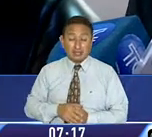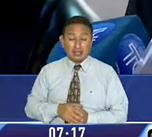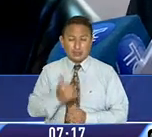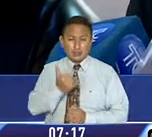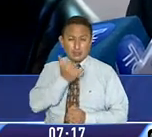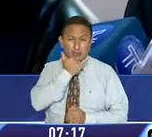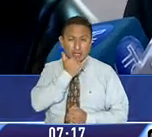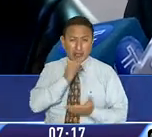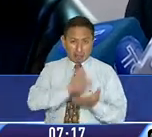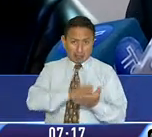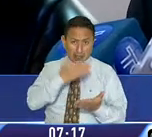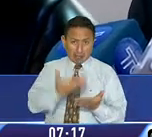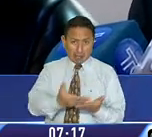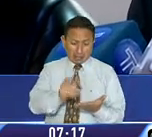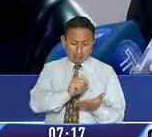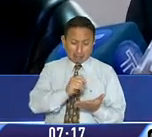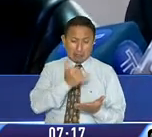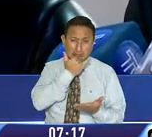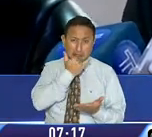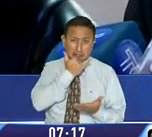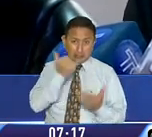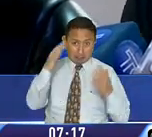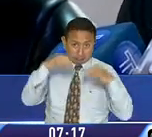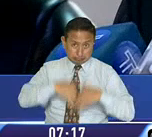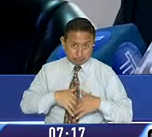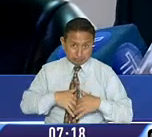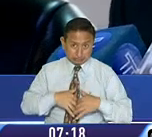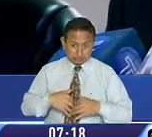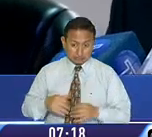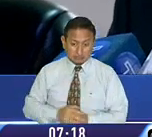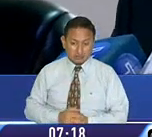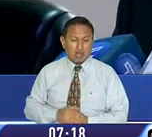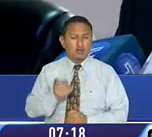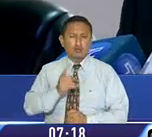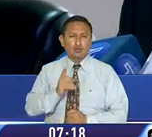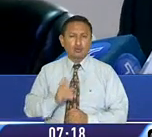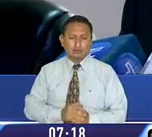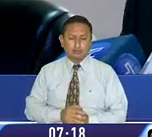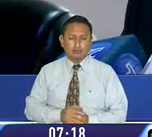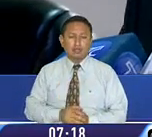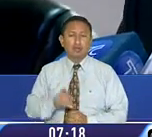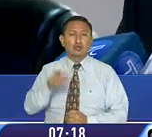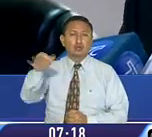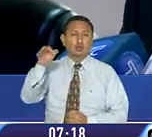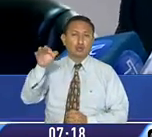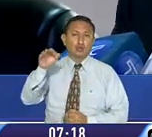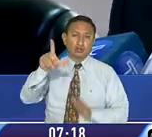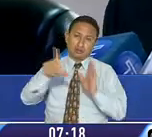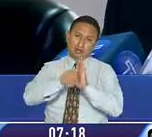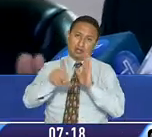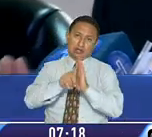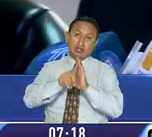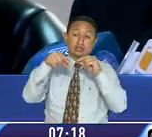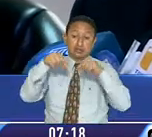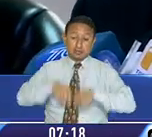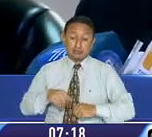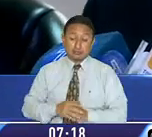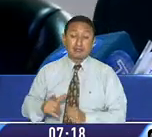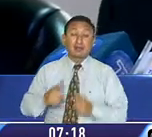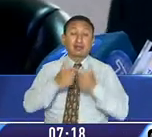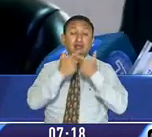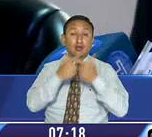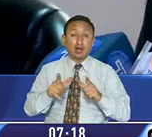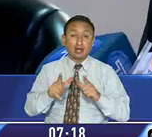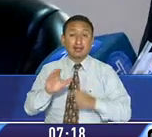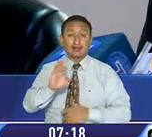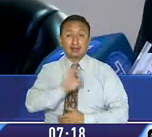es obvio entender de que se trata de documentos jurídicos que contienen lenguaje jurídico y